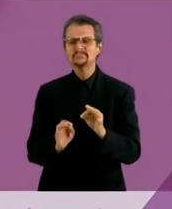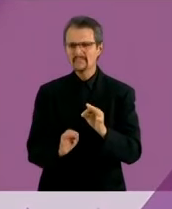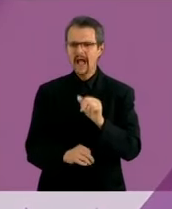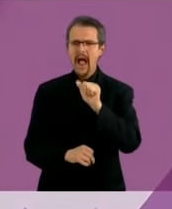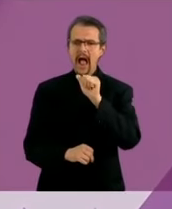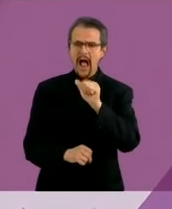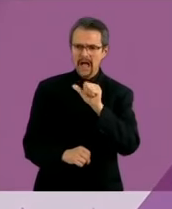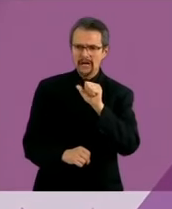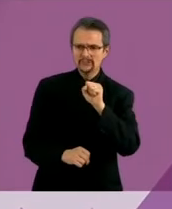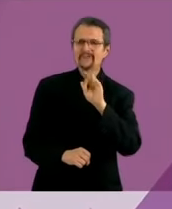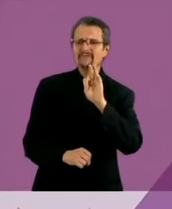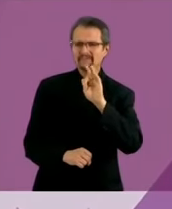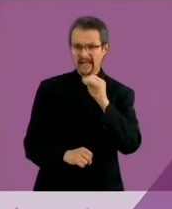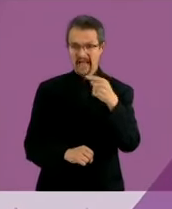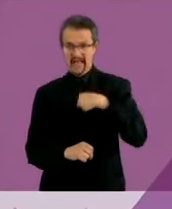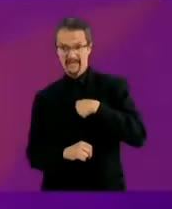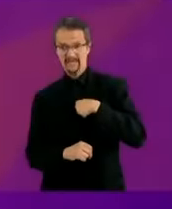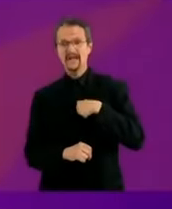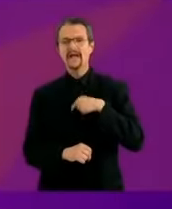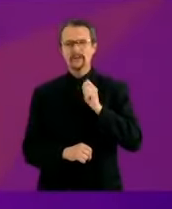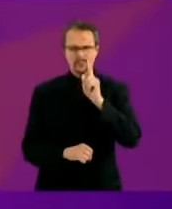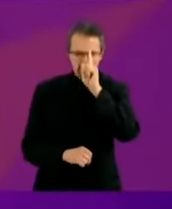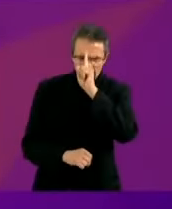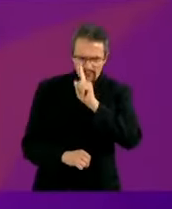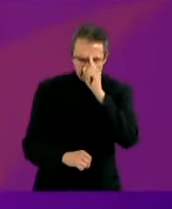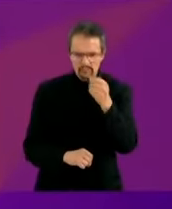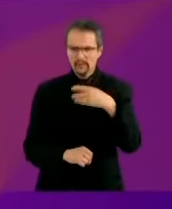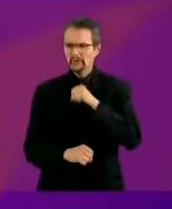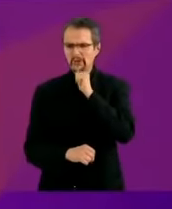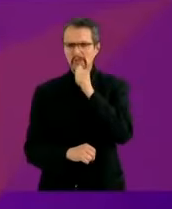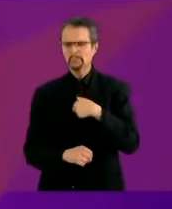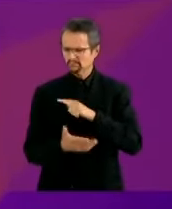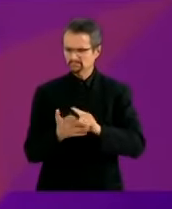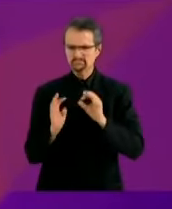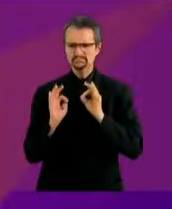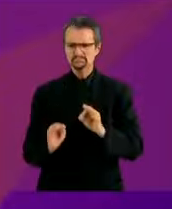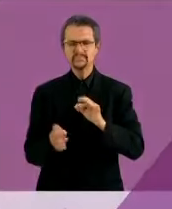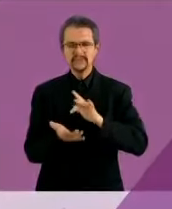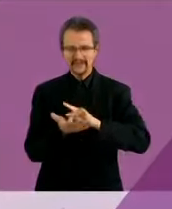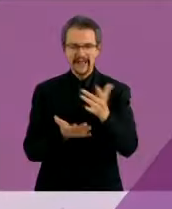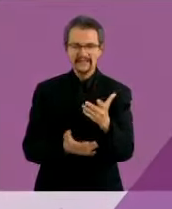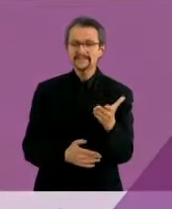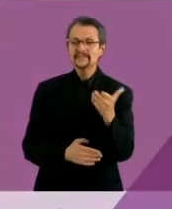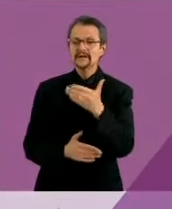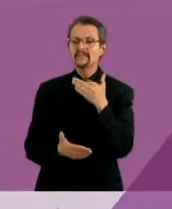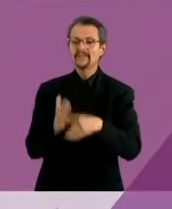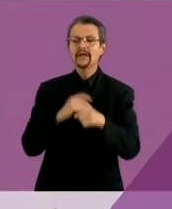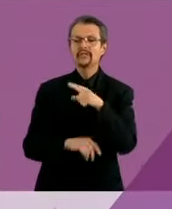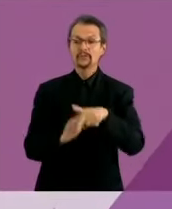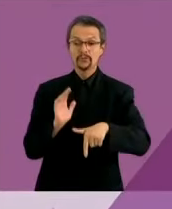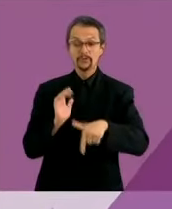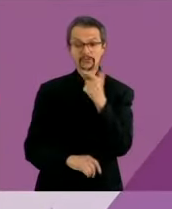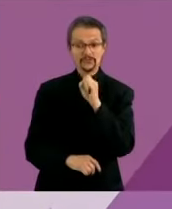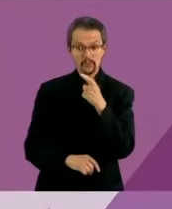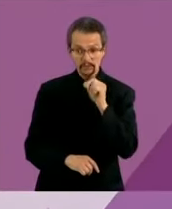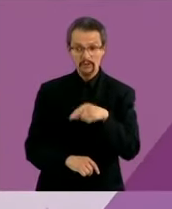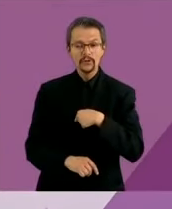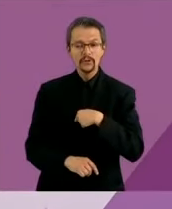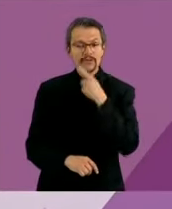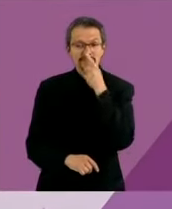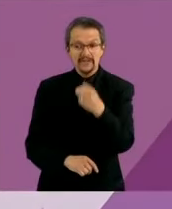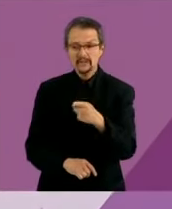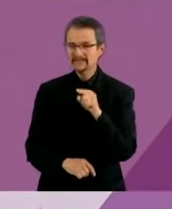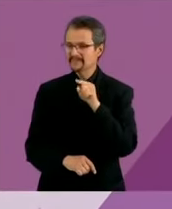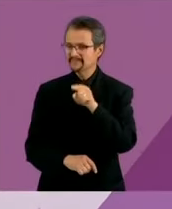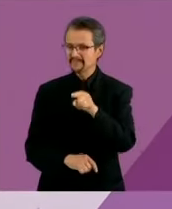de la Federación. Gracias. Tiempo, le quedan 12 segundos. Decirle que realmente los últimos